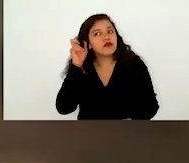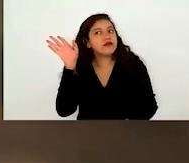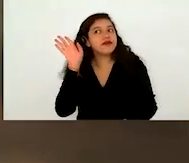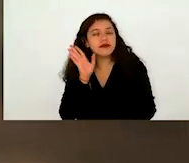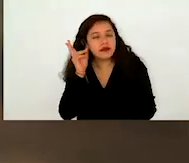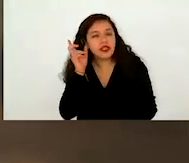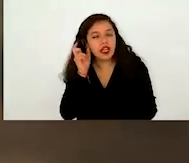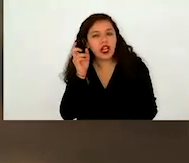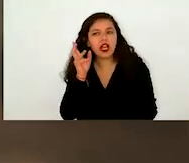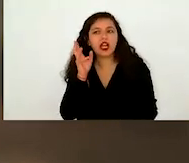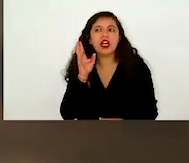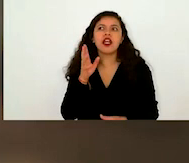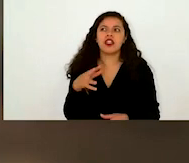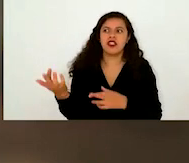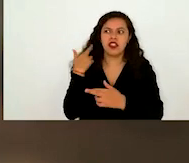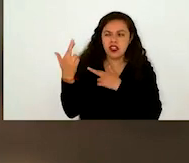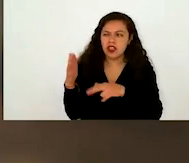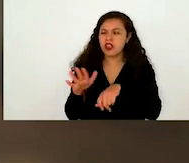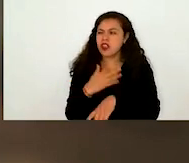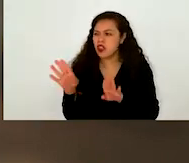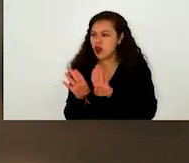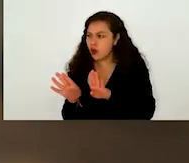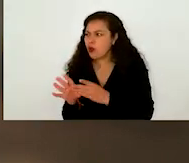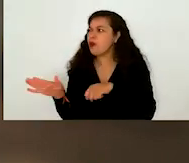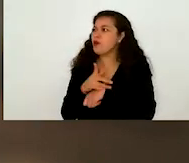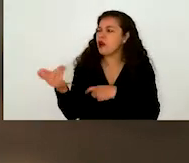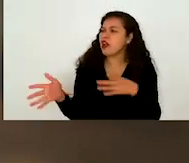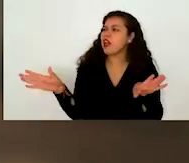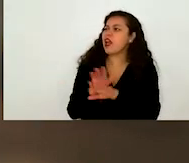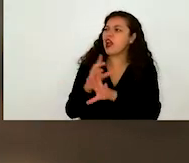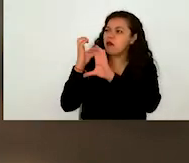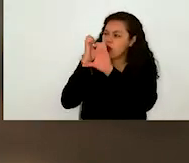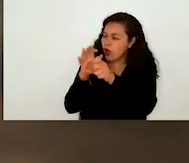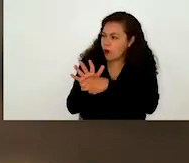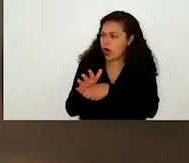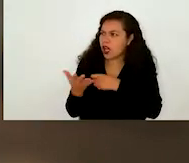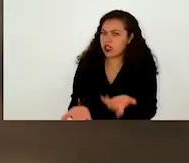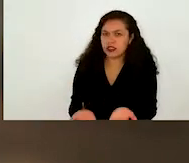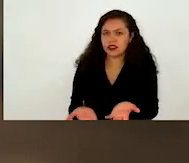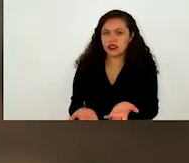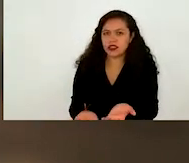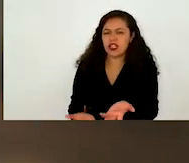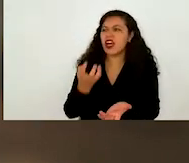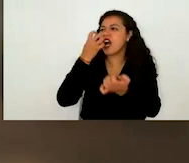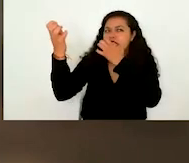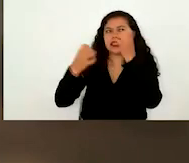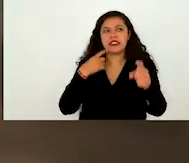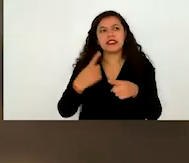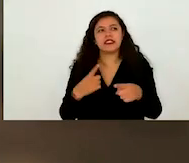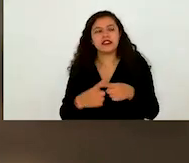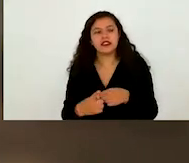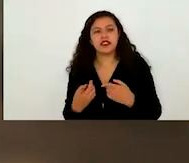este ruido que produjo el sonido qué tipo de camión habrá pasado quien estará gritando ese es